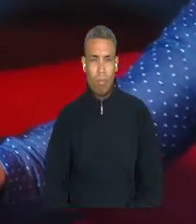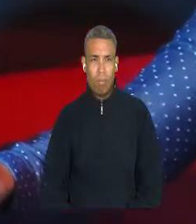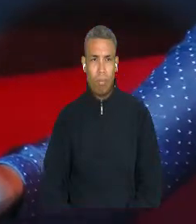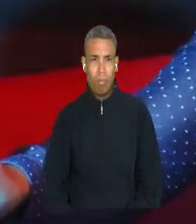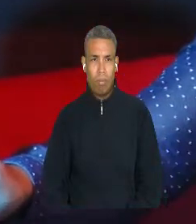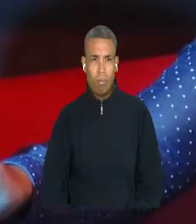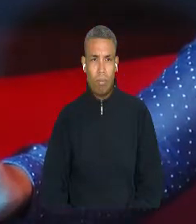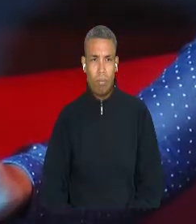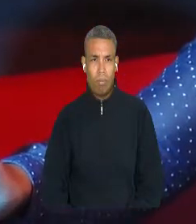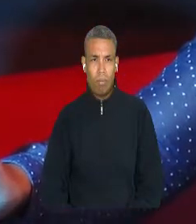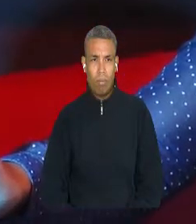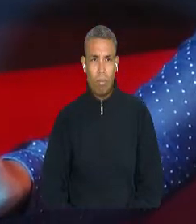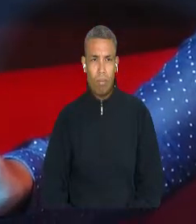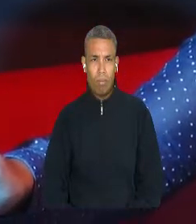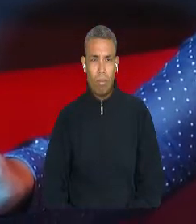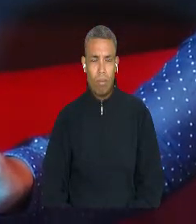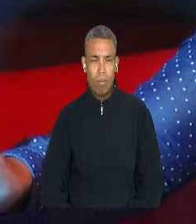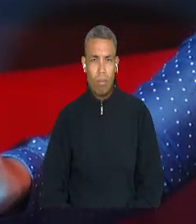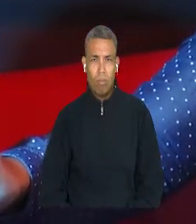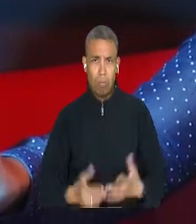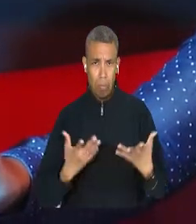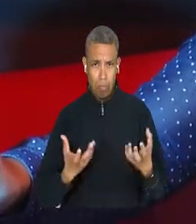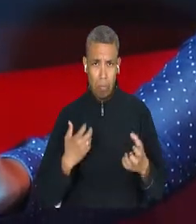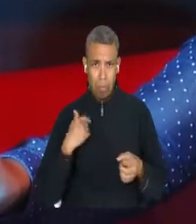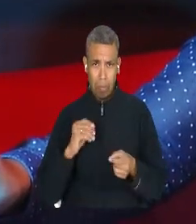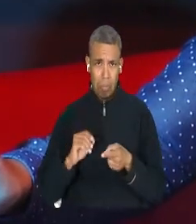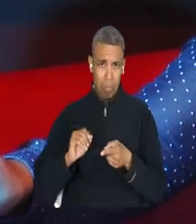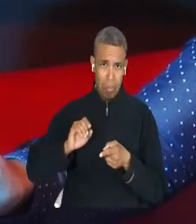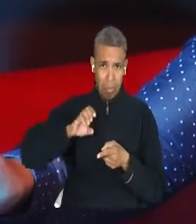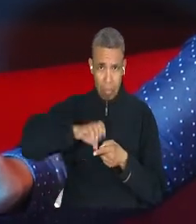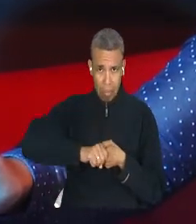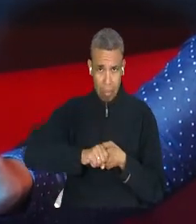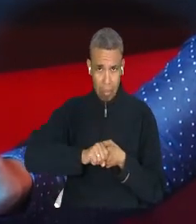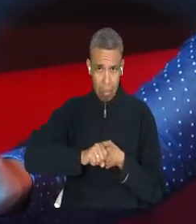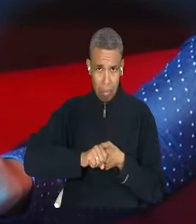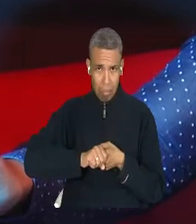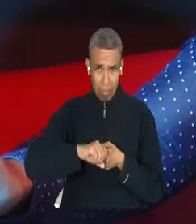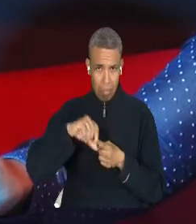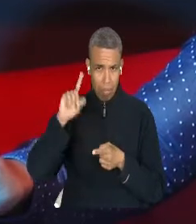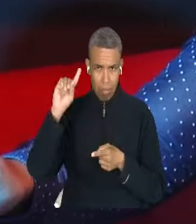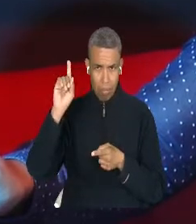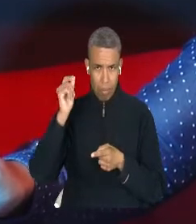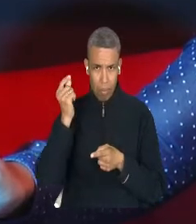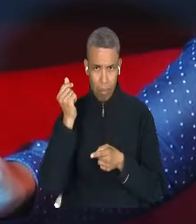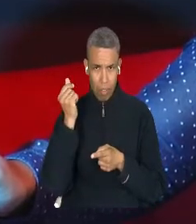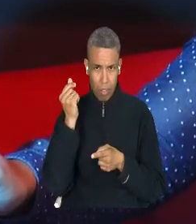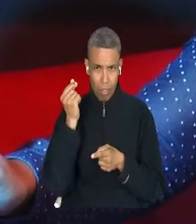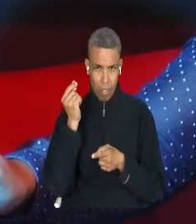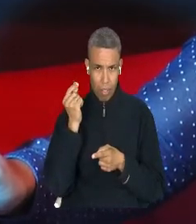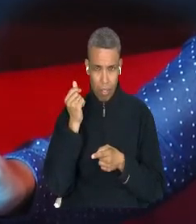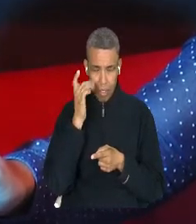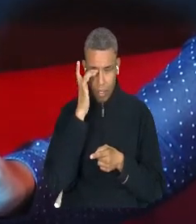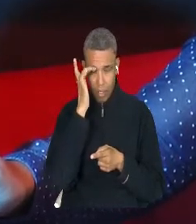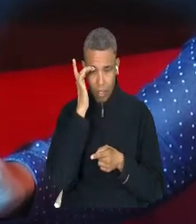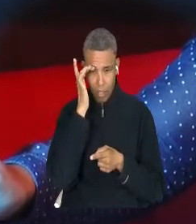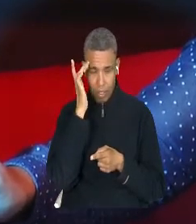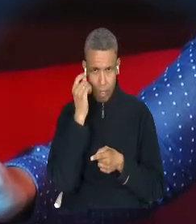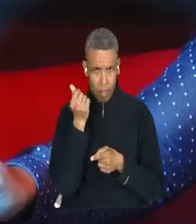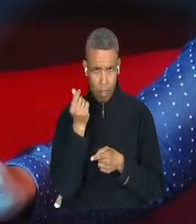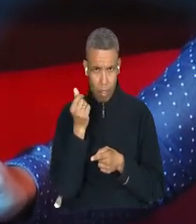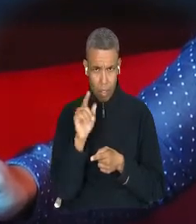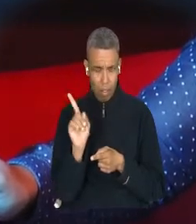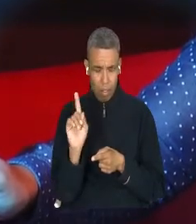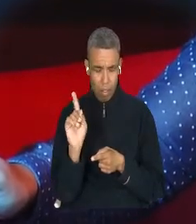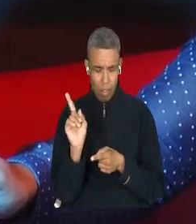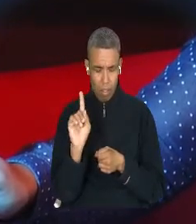cualquier tipo de evento, cualquier tipo de reserva que quieran realizar con nosotros no tiene ningún costo. No importa la cantidad de personas que vayan a